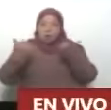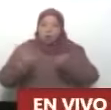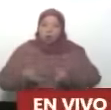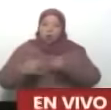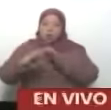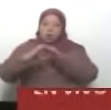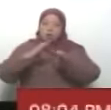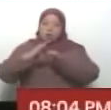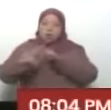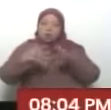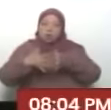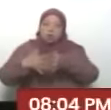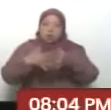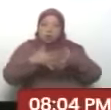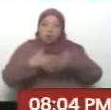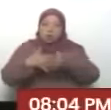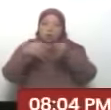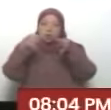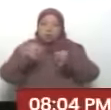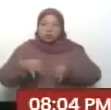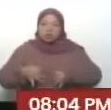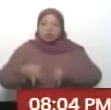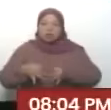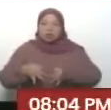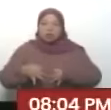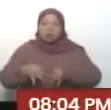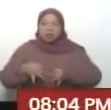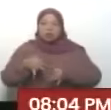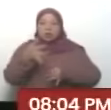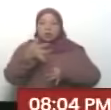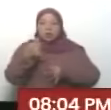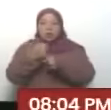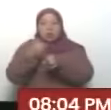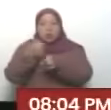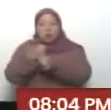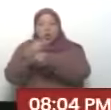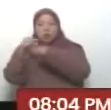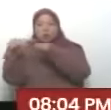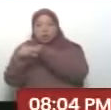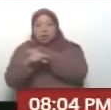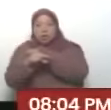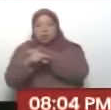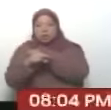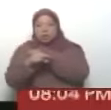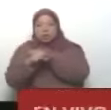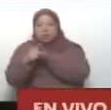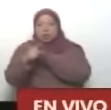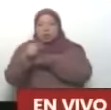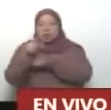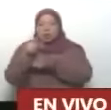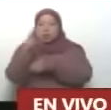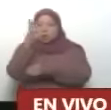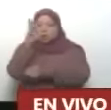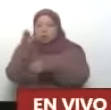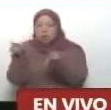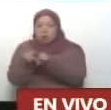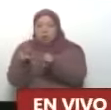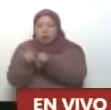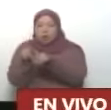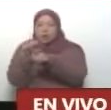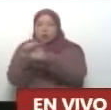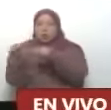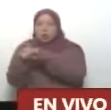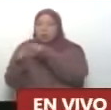Estados Unidos, una vez más, está obrando como son ellos. Le hacen una promesa a Guyana,